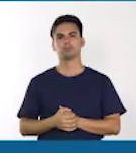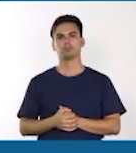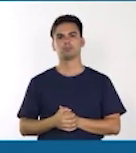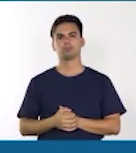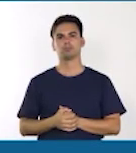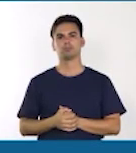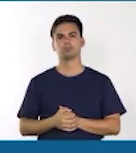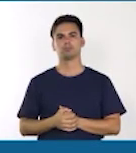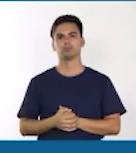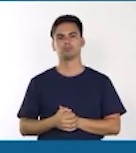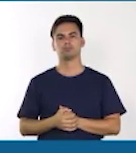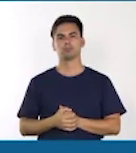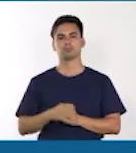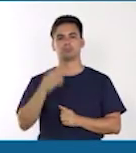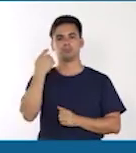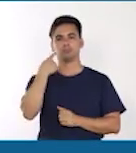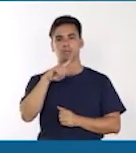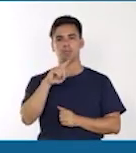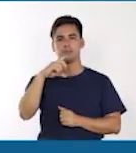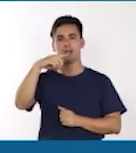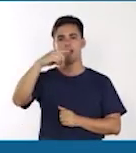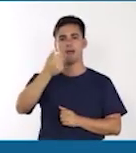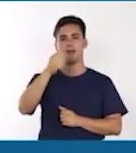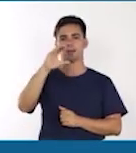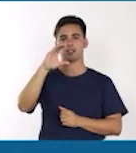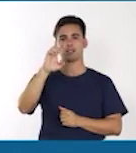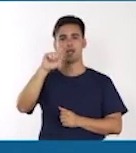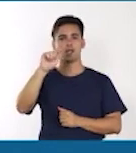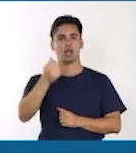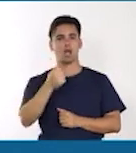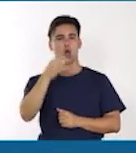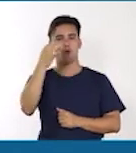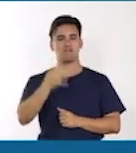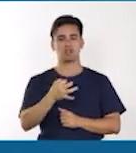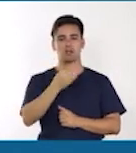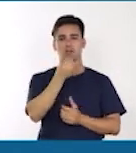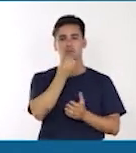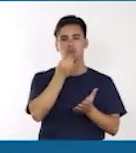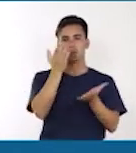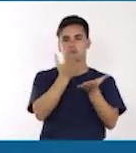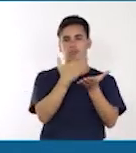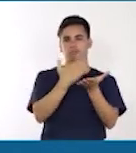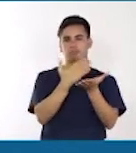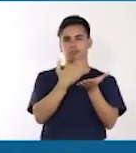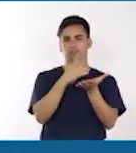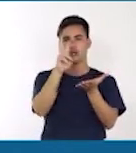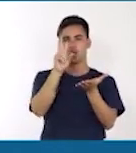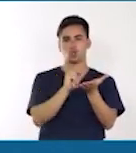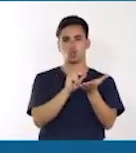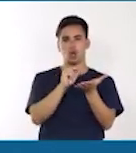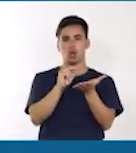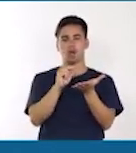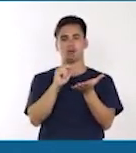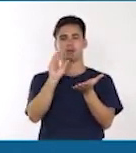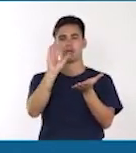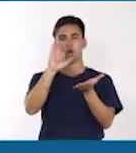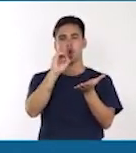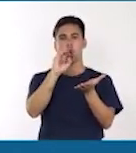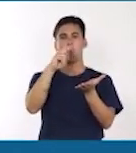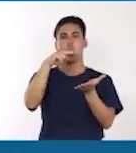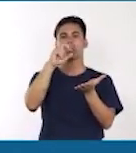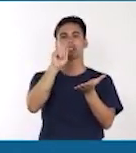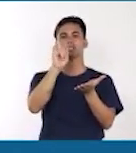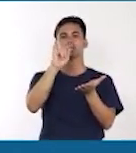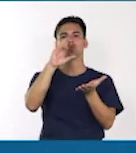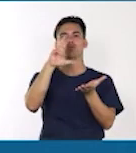allí pueden encontrar, además de la Constitución de la República de Cuba vigente, la Ley